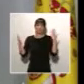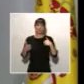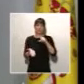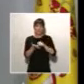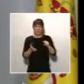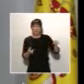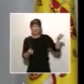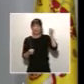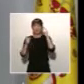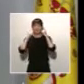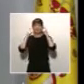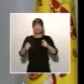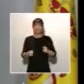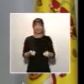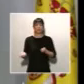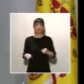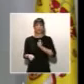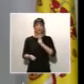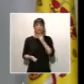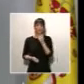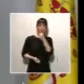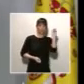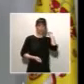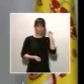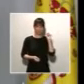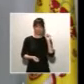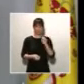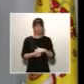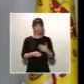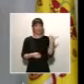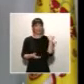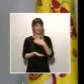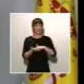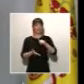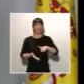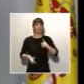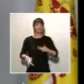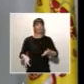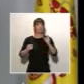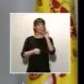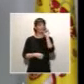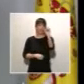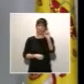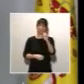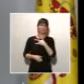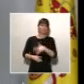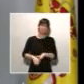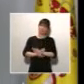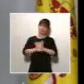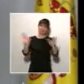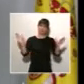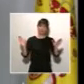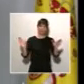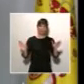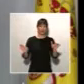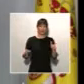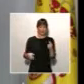Aquí hablamos ayer de tolerancia cero y no vamos a permitir que unos pocos